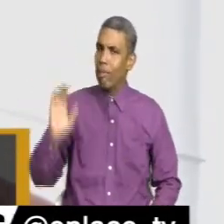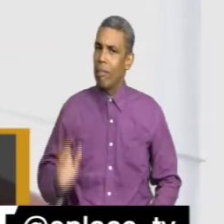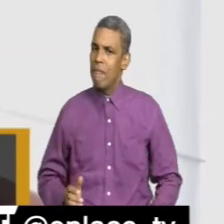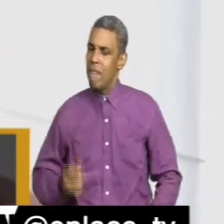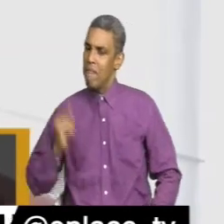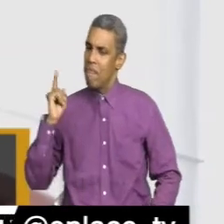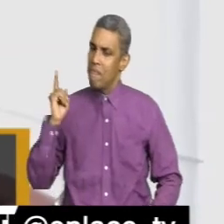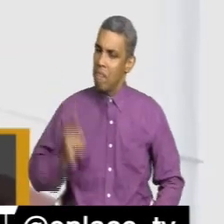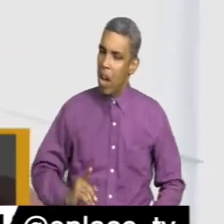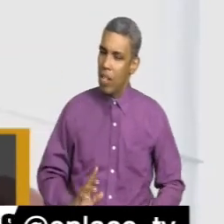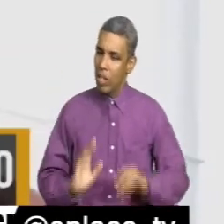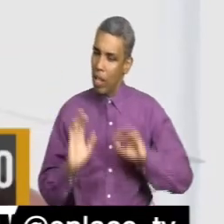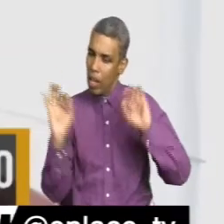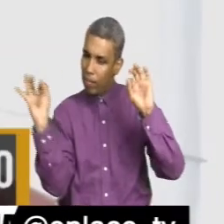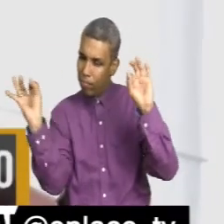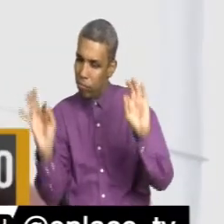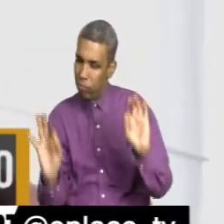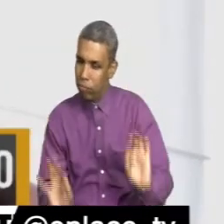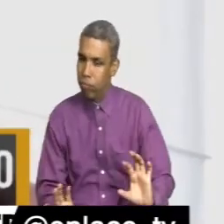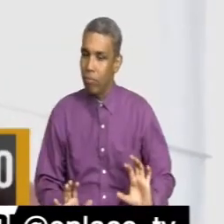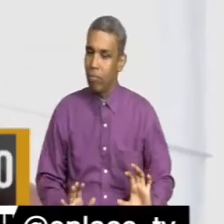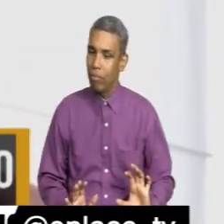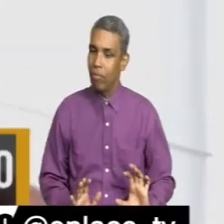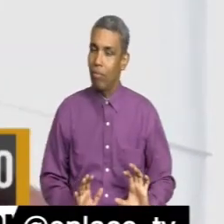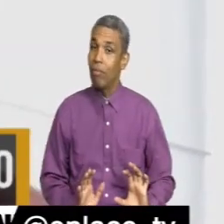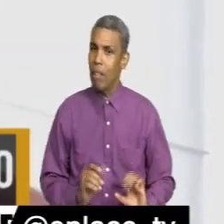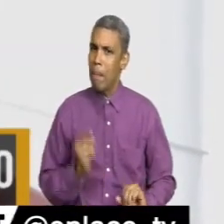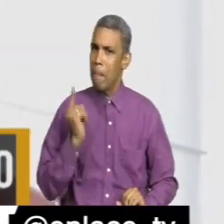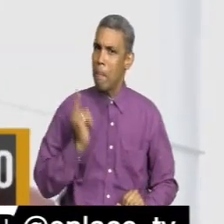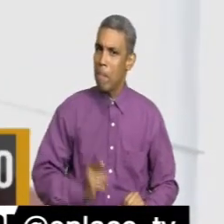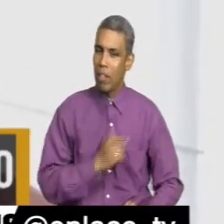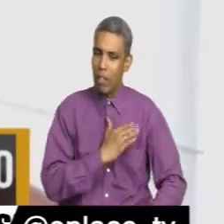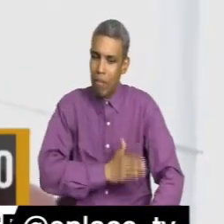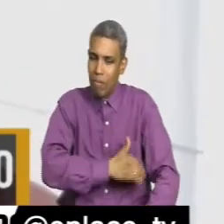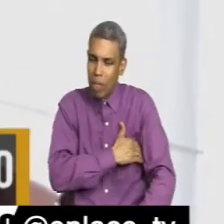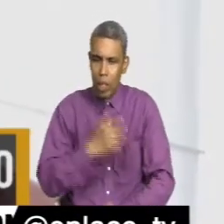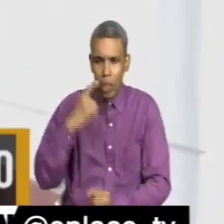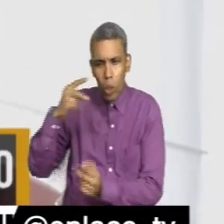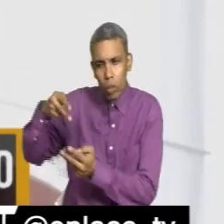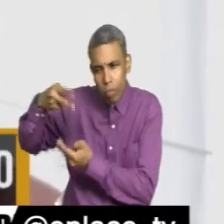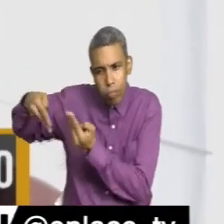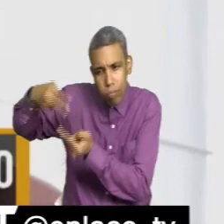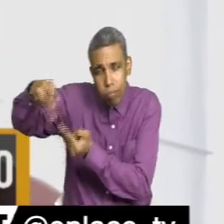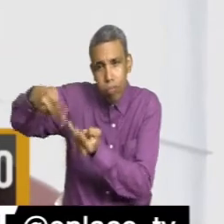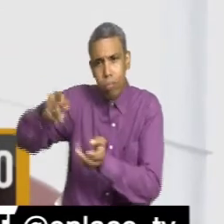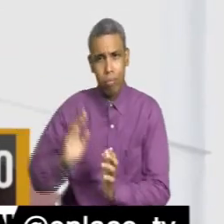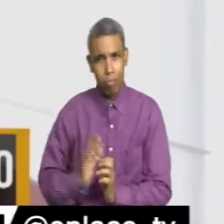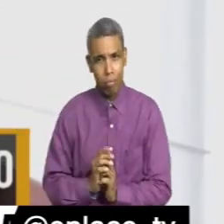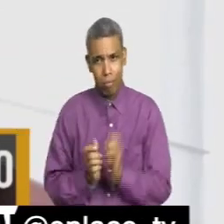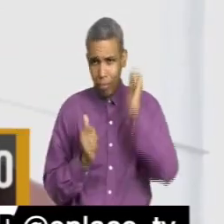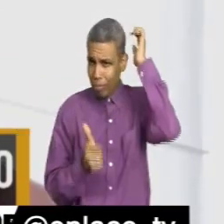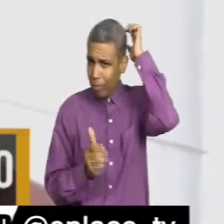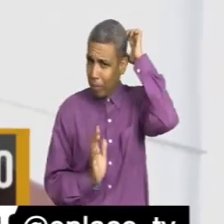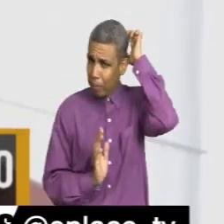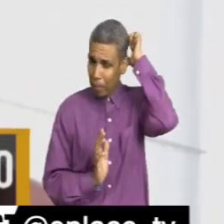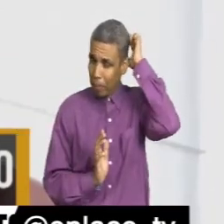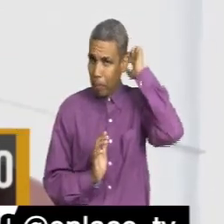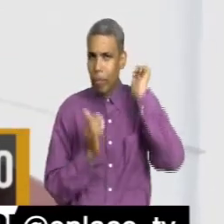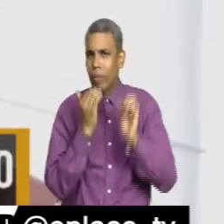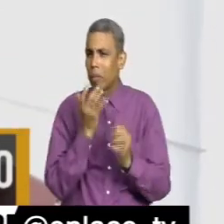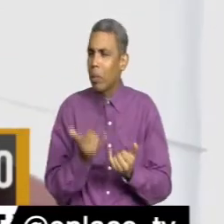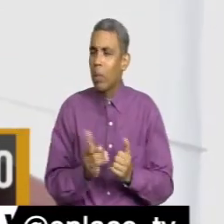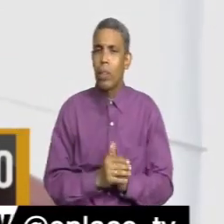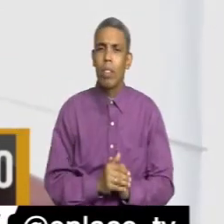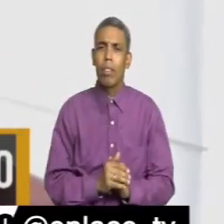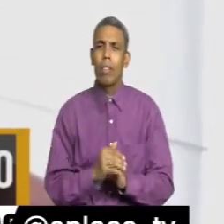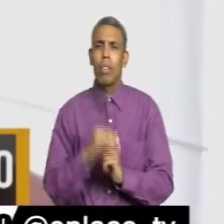Turismo. Hoy el Viceministerio de Turismo depende del ministro o la ministra o el Ministerio de Comercio, Industria y Turismo, y lo que queremos ya es que